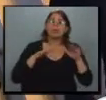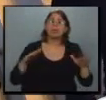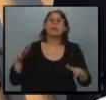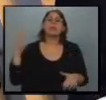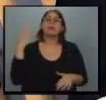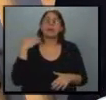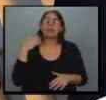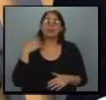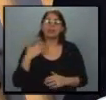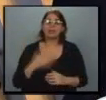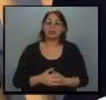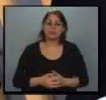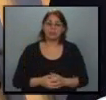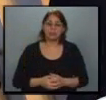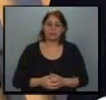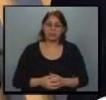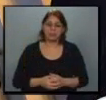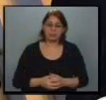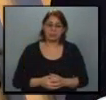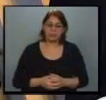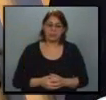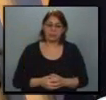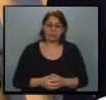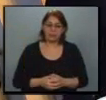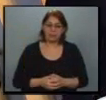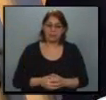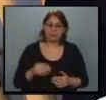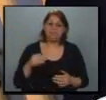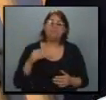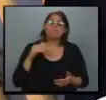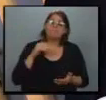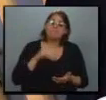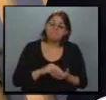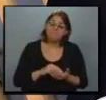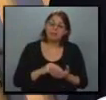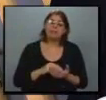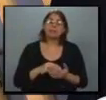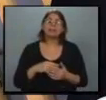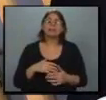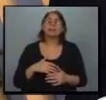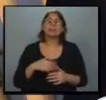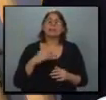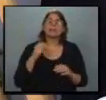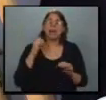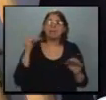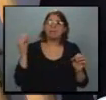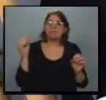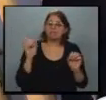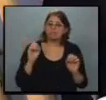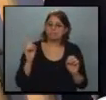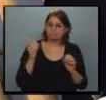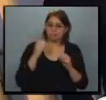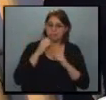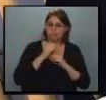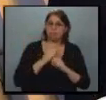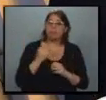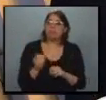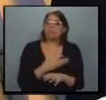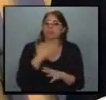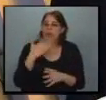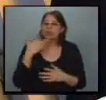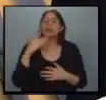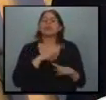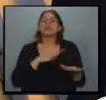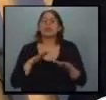Sí. Por eso le suma además un dato extra a lo ya conmocionante que tienen estos episodios que vienen sucediendo